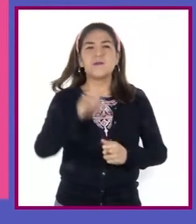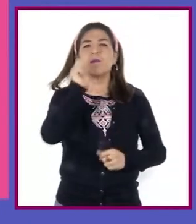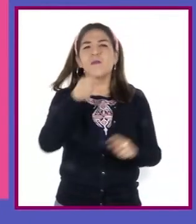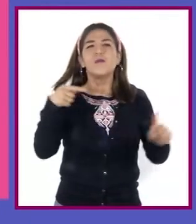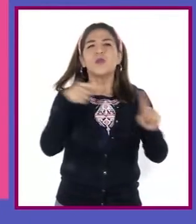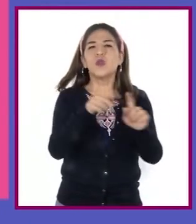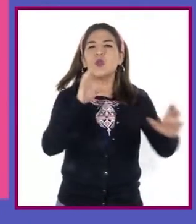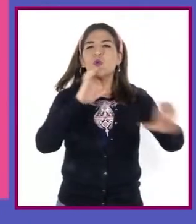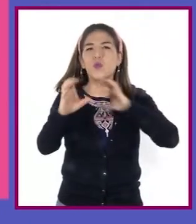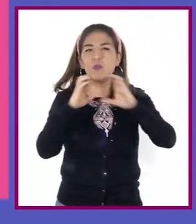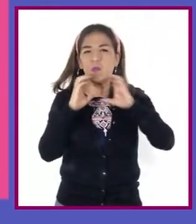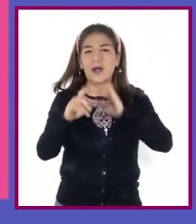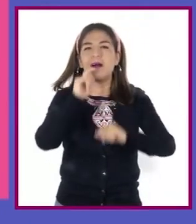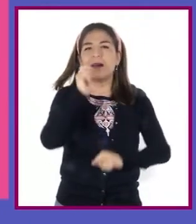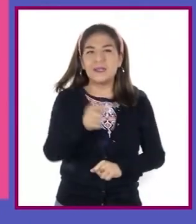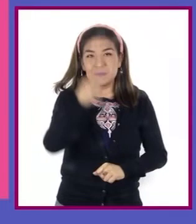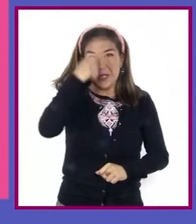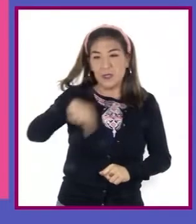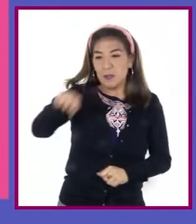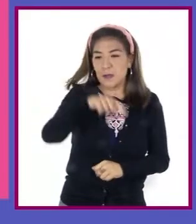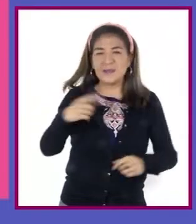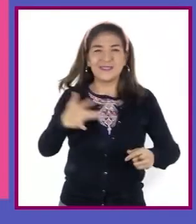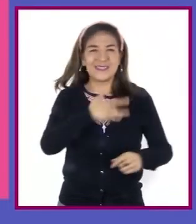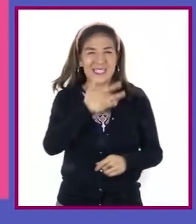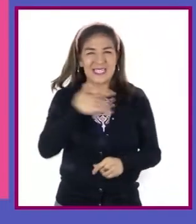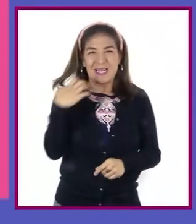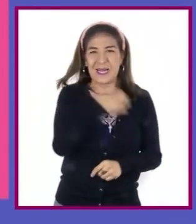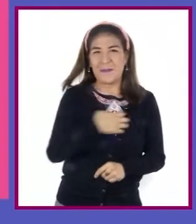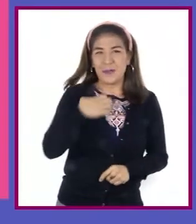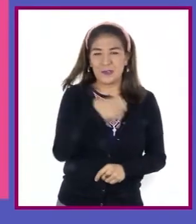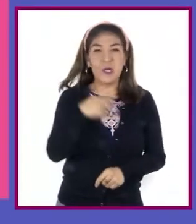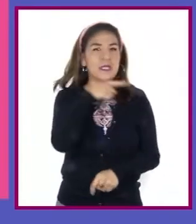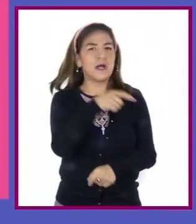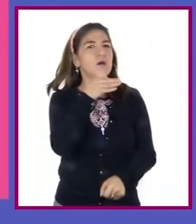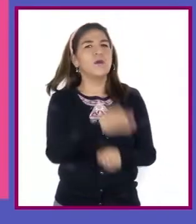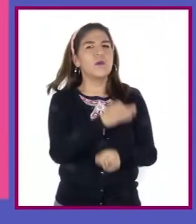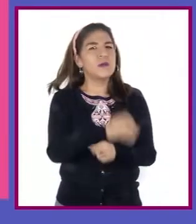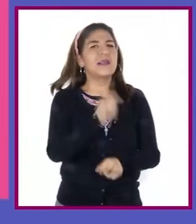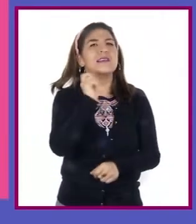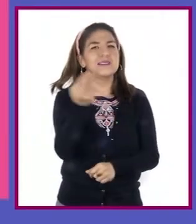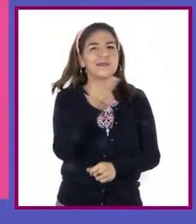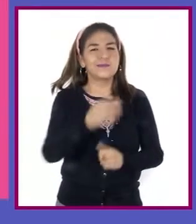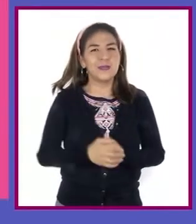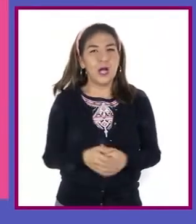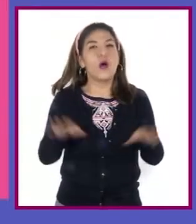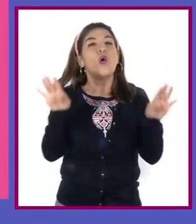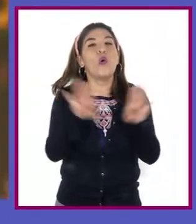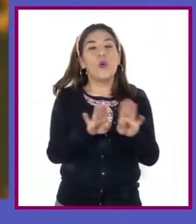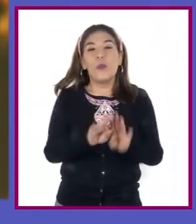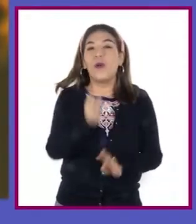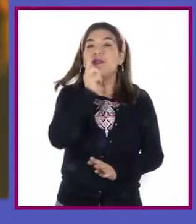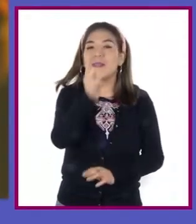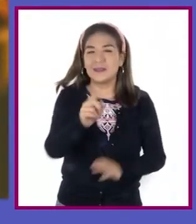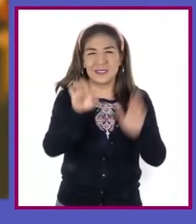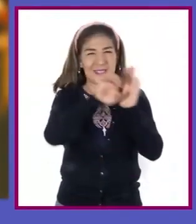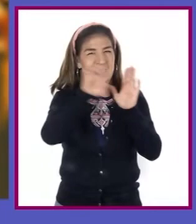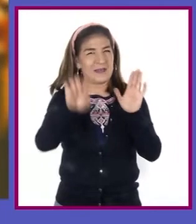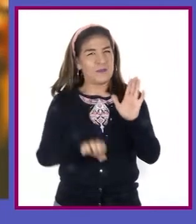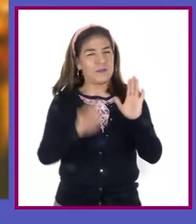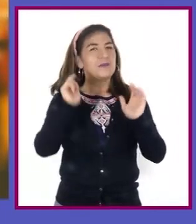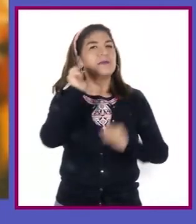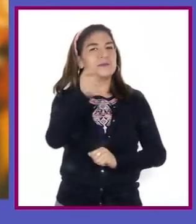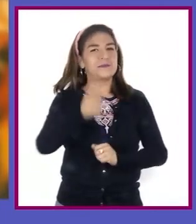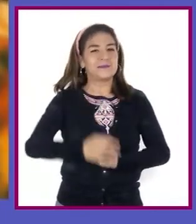intención comunicativa es provocar alguna emoción. En este caso importa mucho el cómo se dice. Un ejemplo